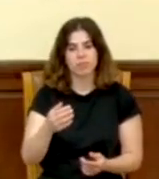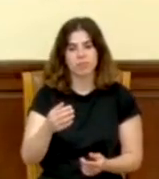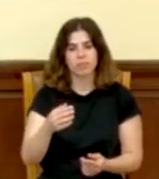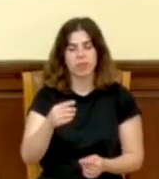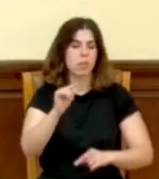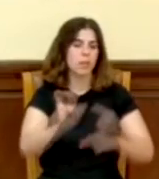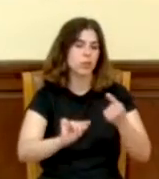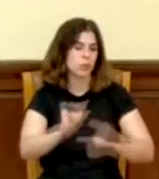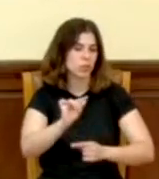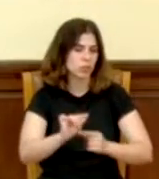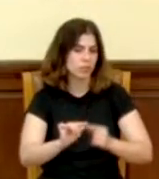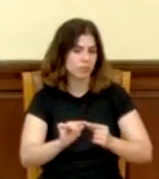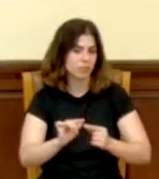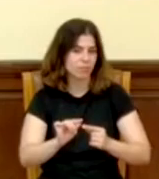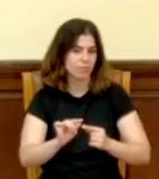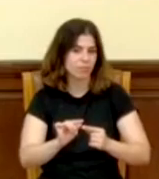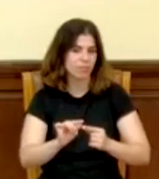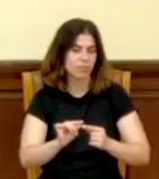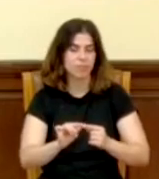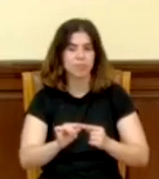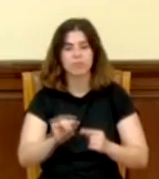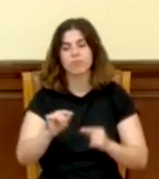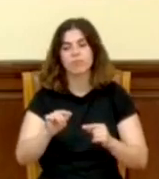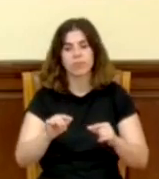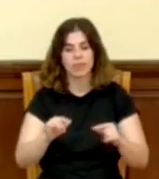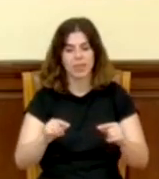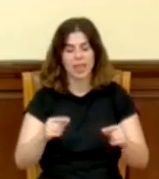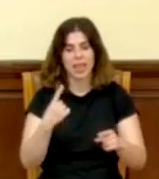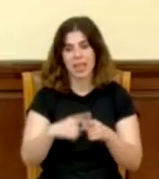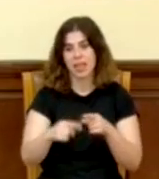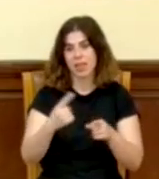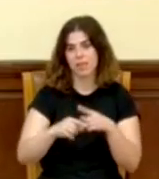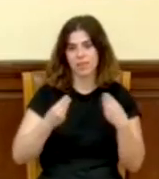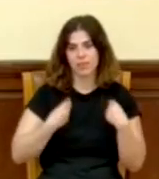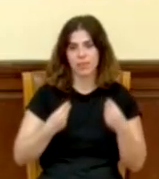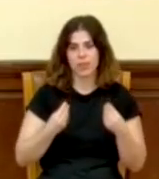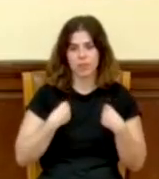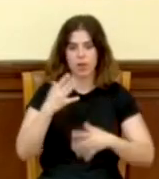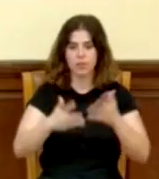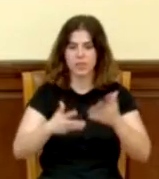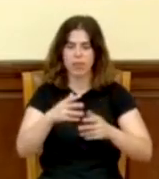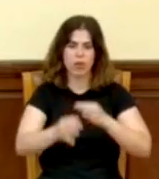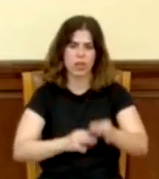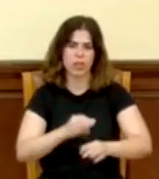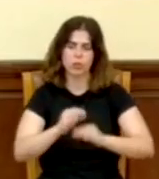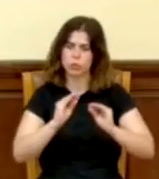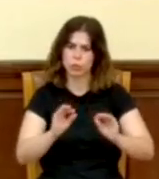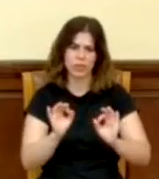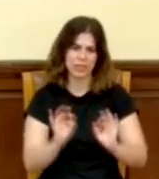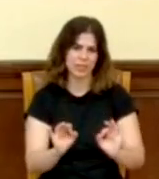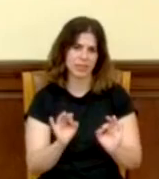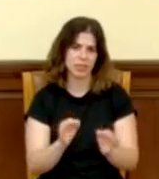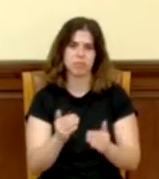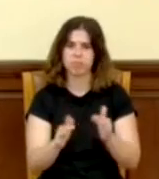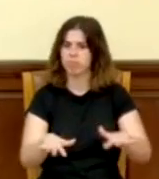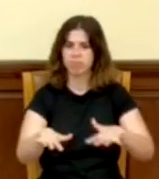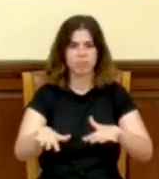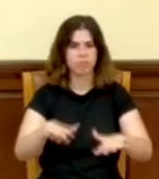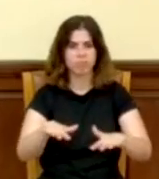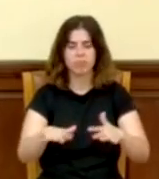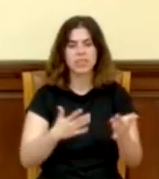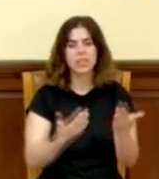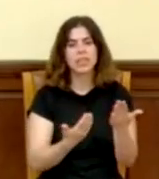es un elemento vivo en la organización de cualquier administración. Por tanto, a lo largo del tiempo, a